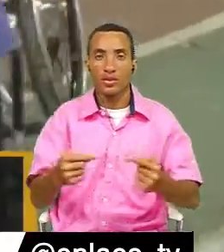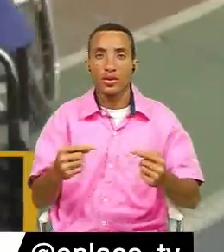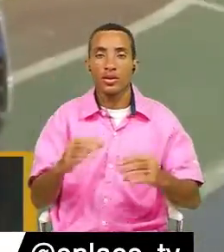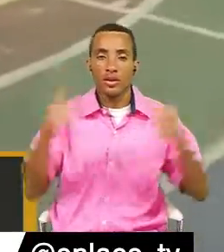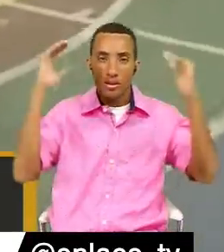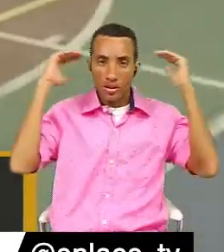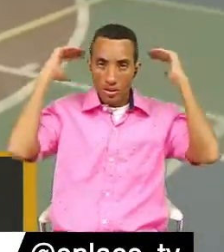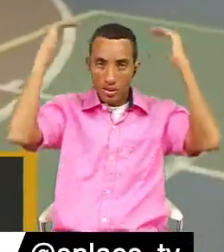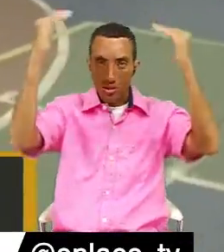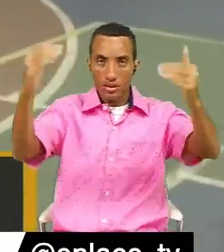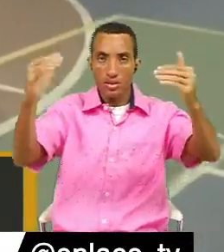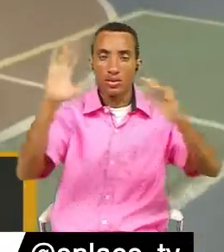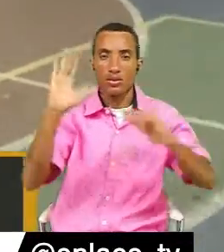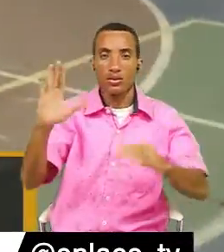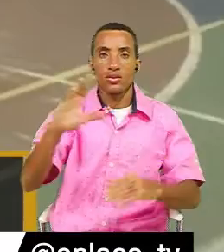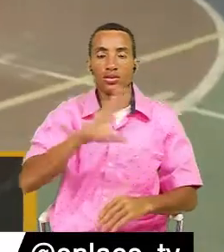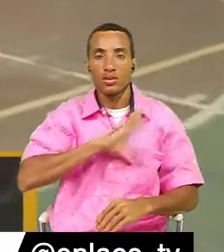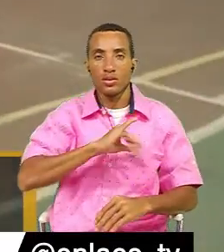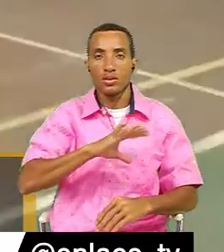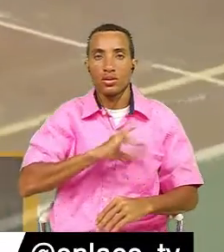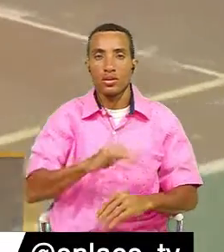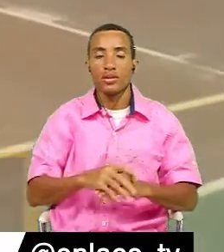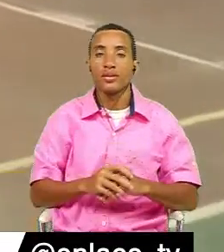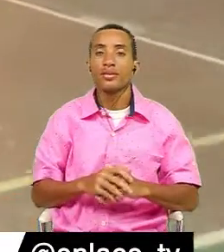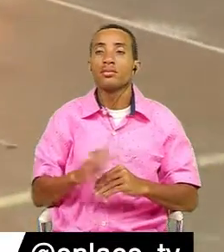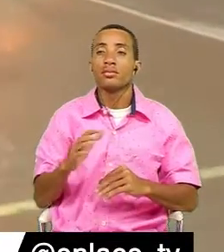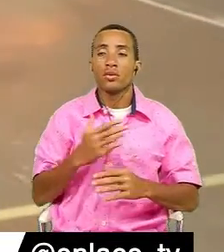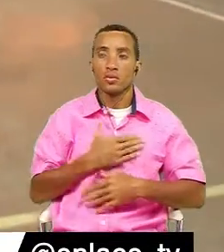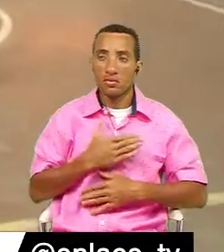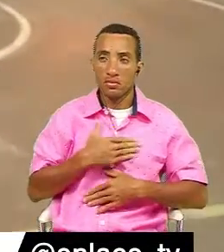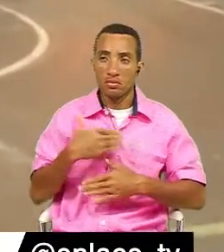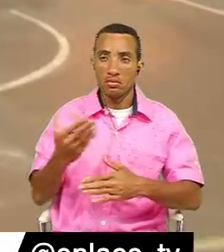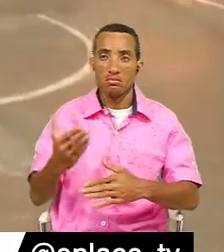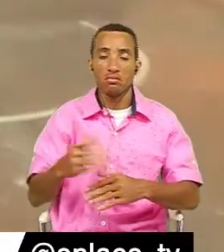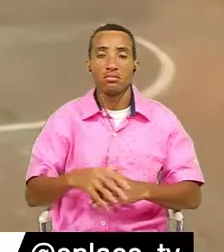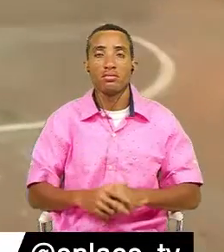Mora. Felicidades a Eugenio Vázquez por ese gran logro.